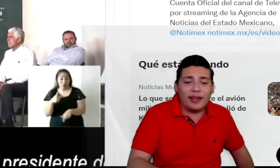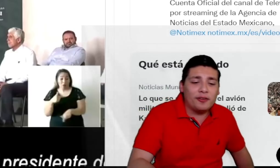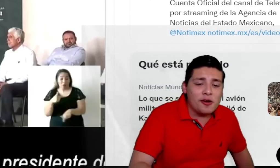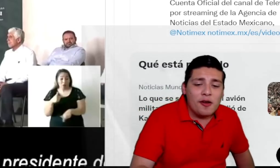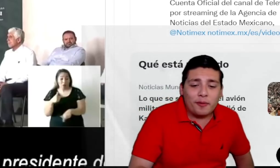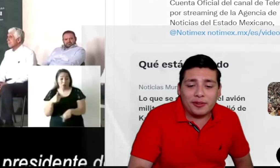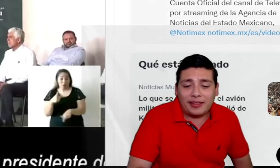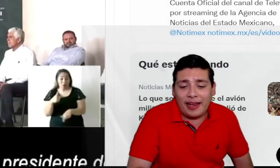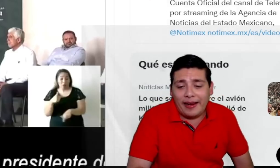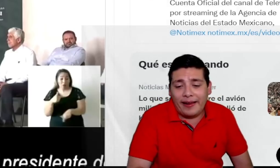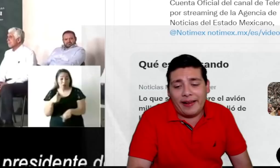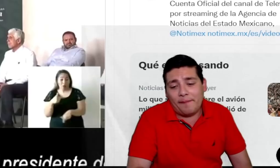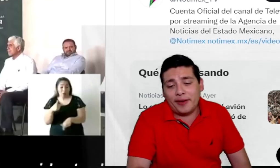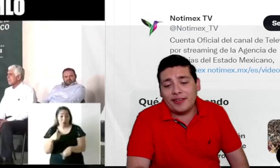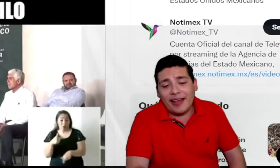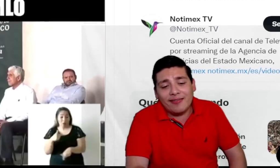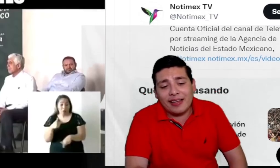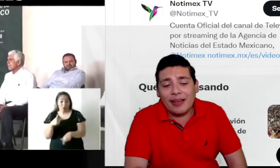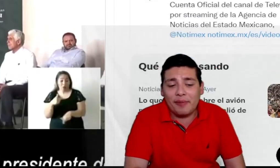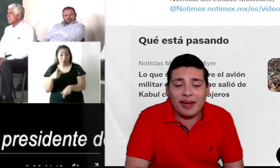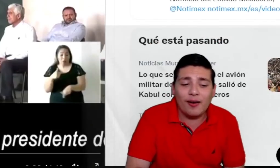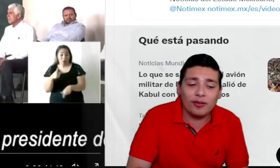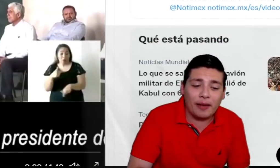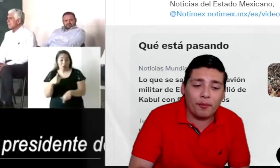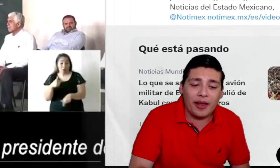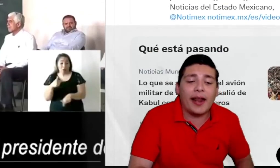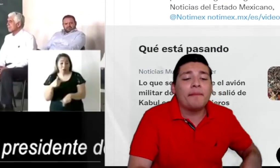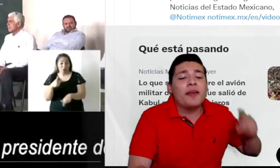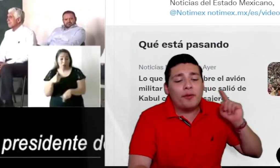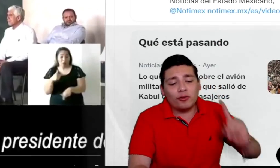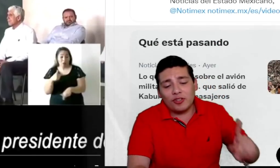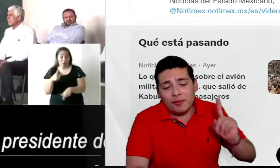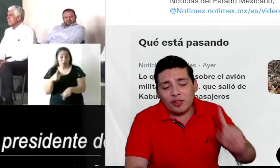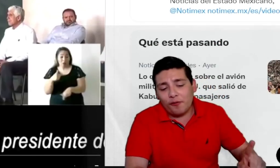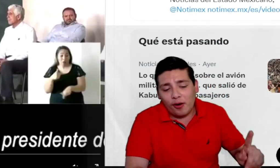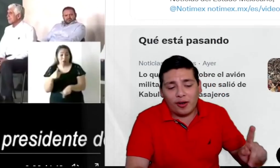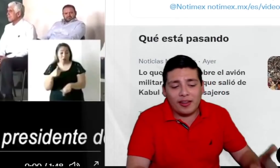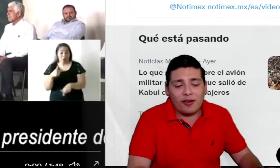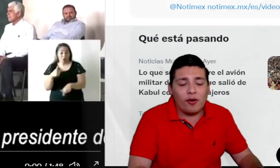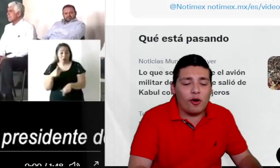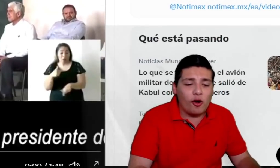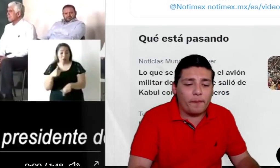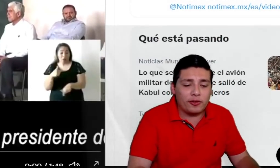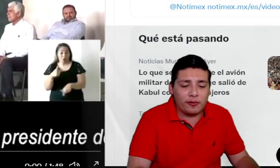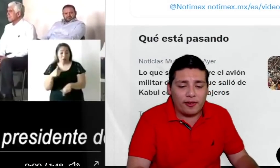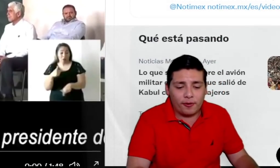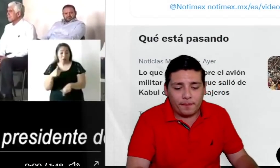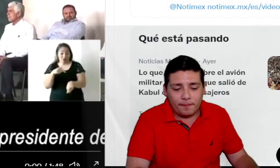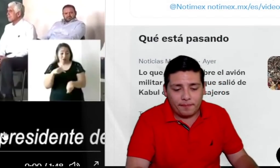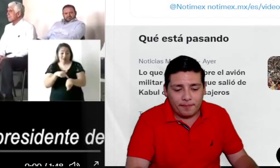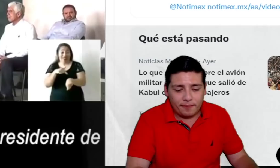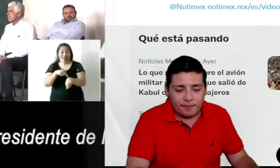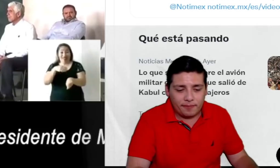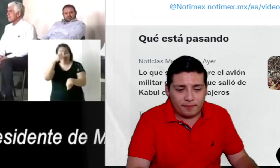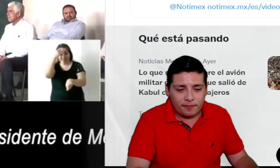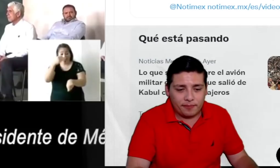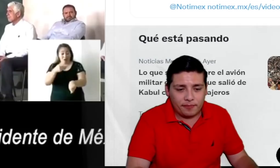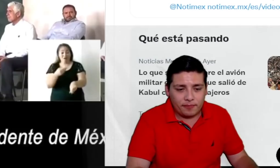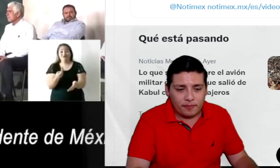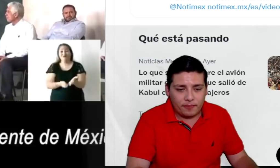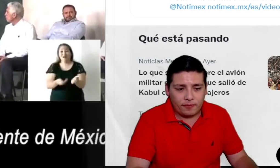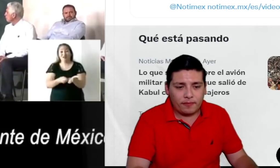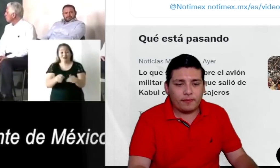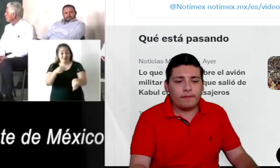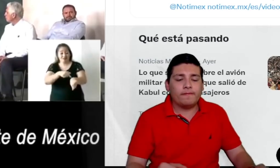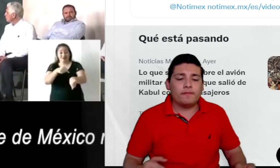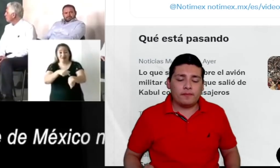estaban buscando, pues que el presidente también los apoyara. Pero escuchemos qué fue lo que dijo López Obrador. Y yo no